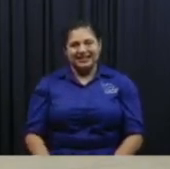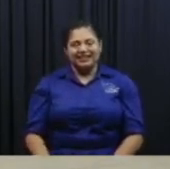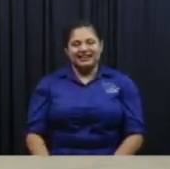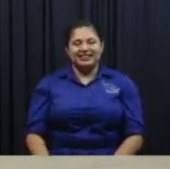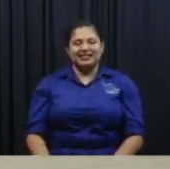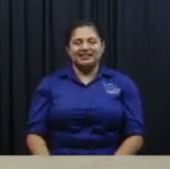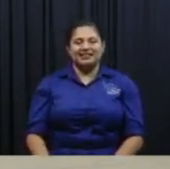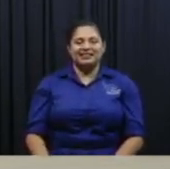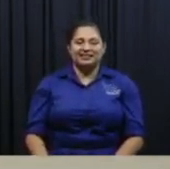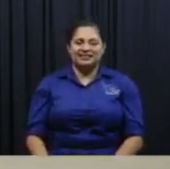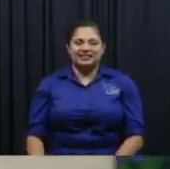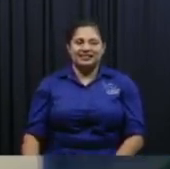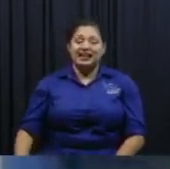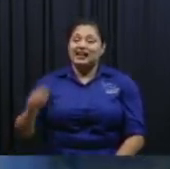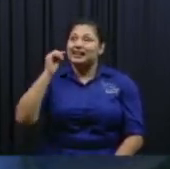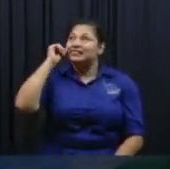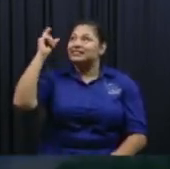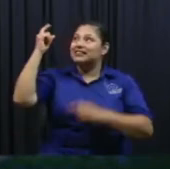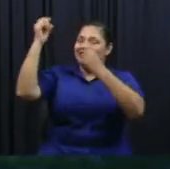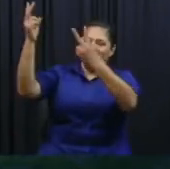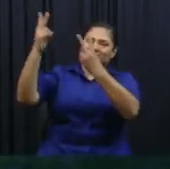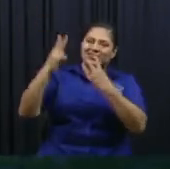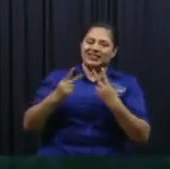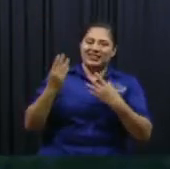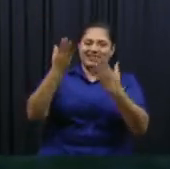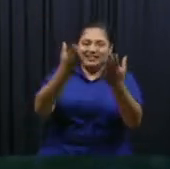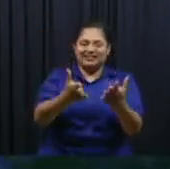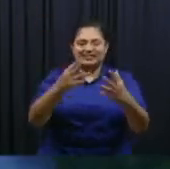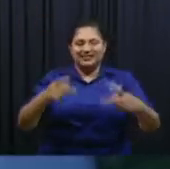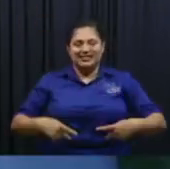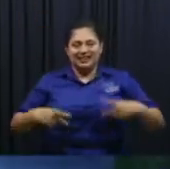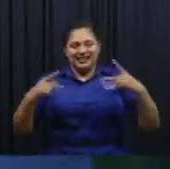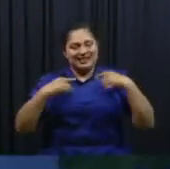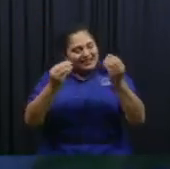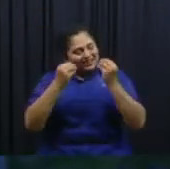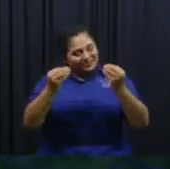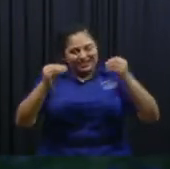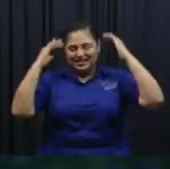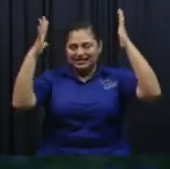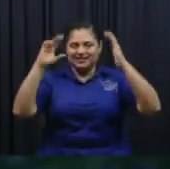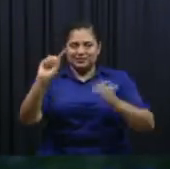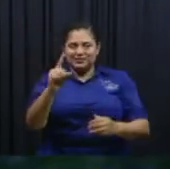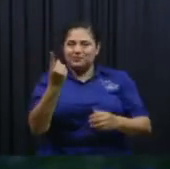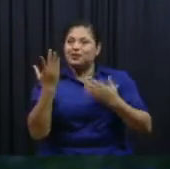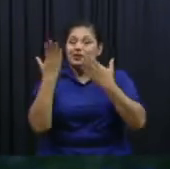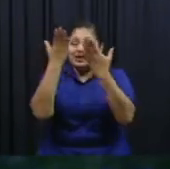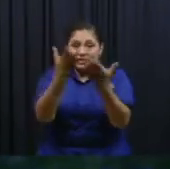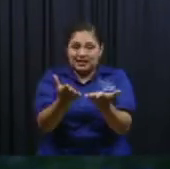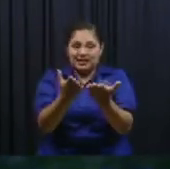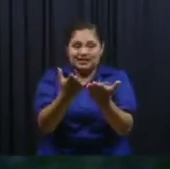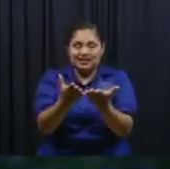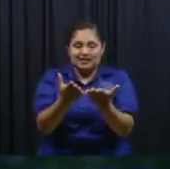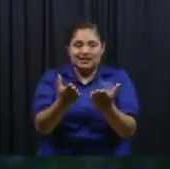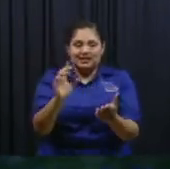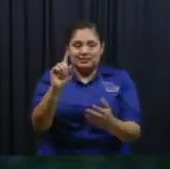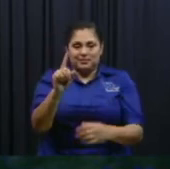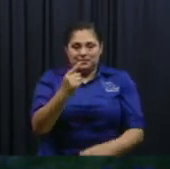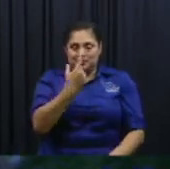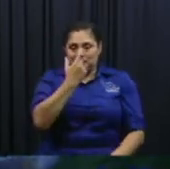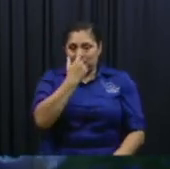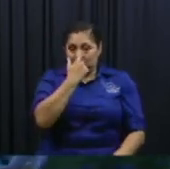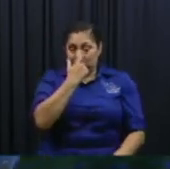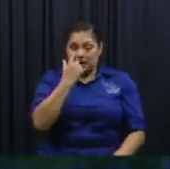como él vino a darnos vida y abundancia lo primero que da cuando la primera frase que